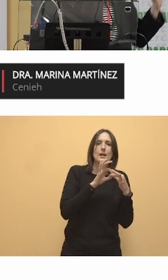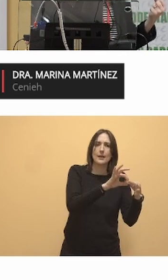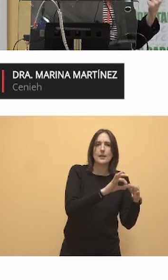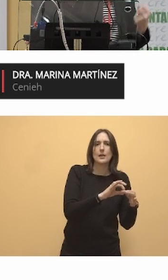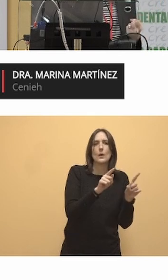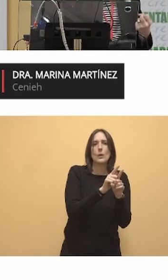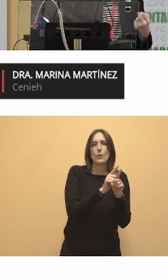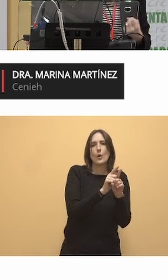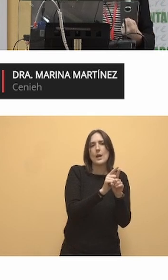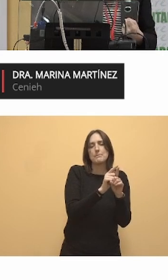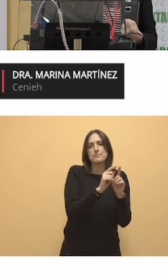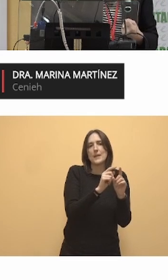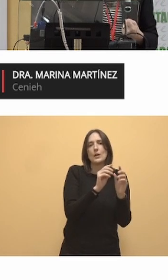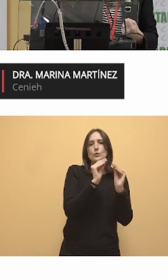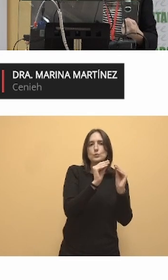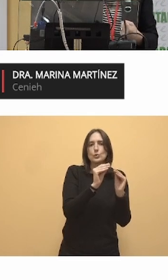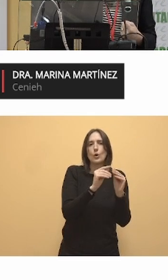la reducción de esas cúspides.